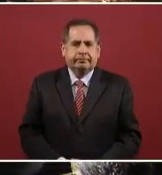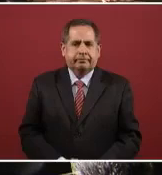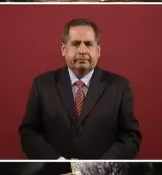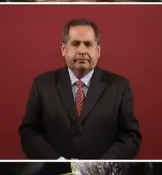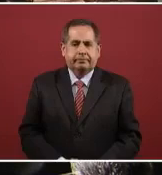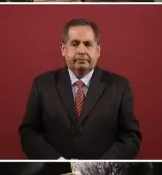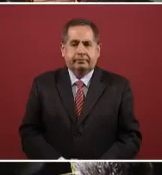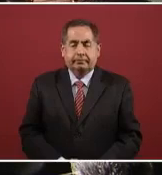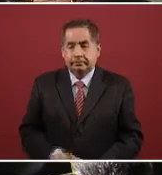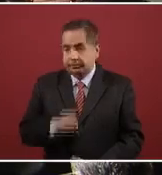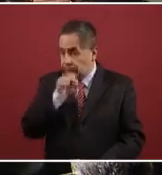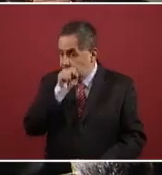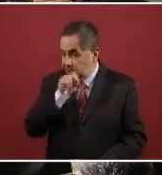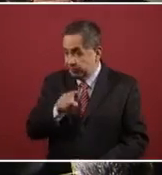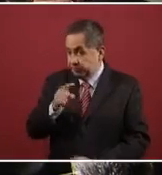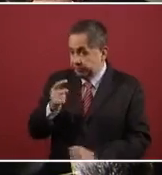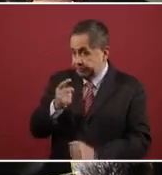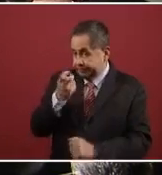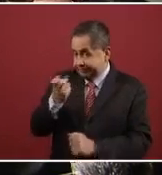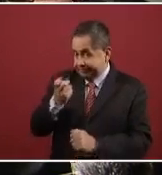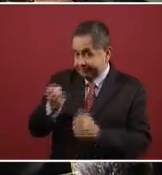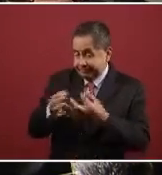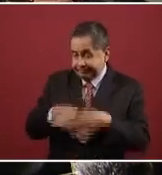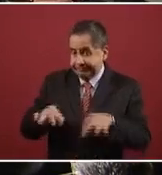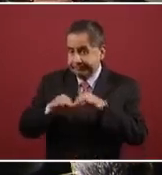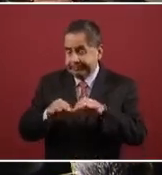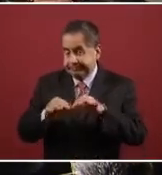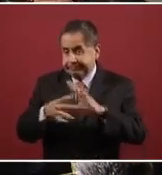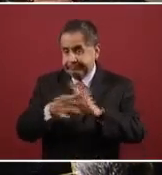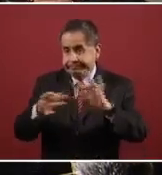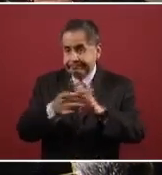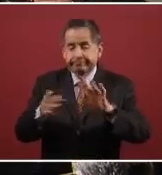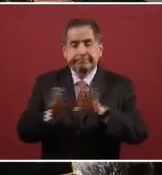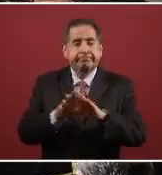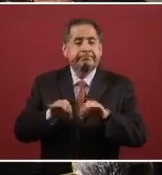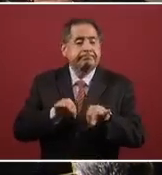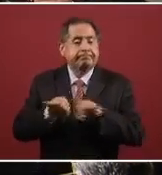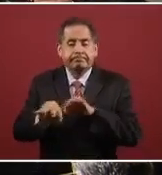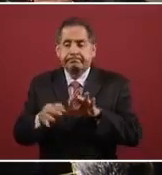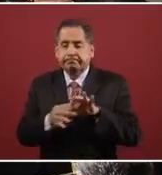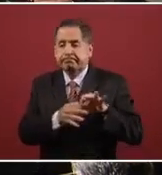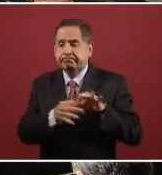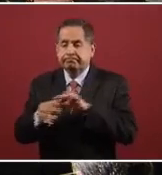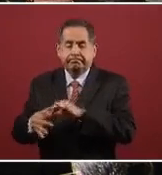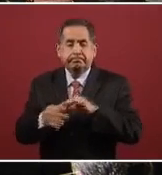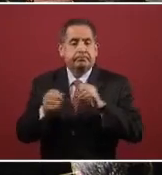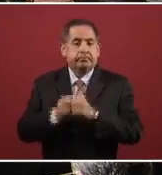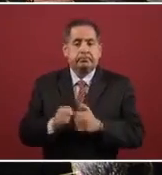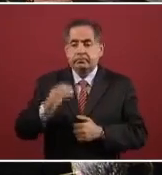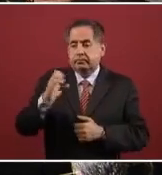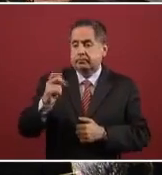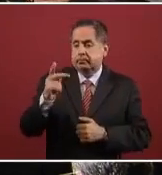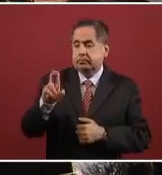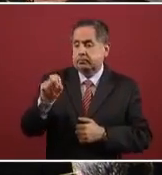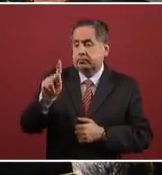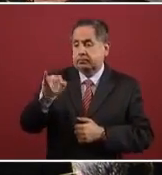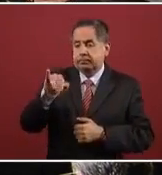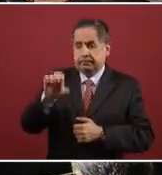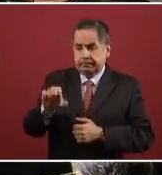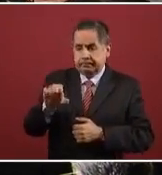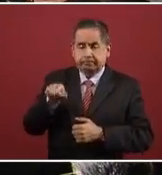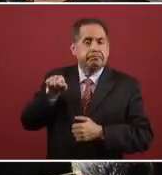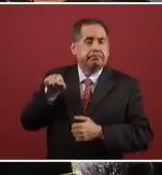Aquí es importante destacar el trabajo en colaboración también con CEPROPIE. CEPROPIE